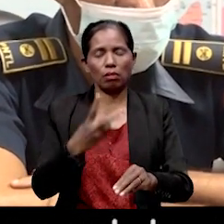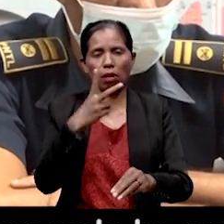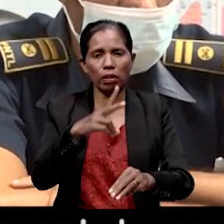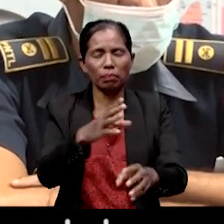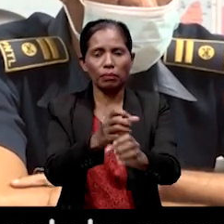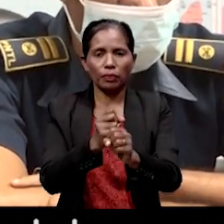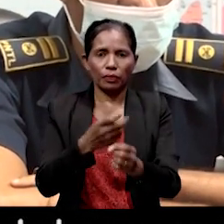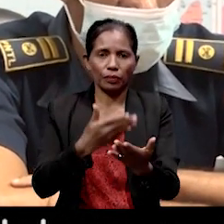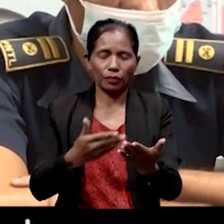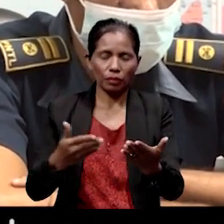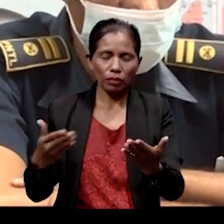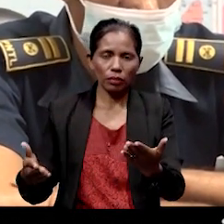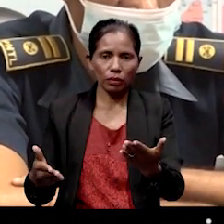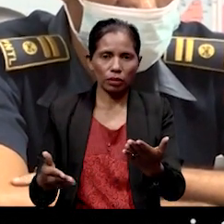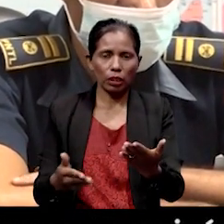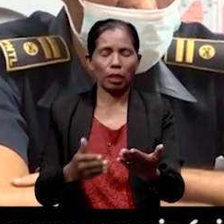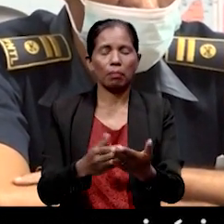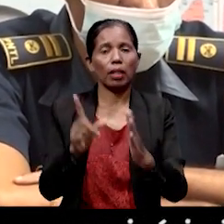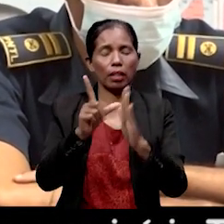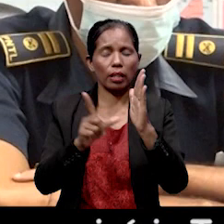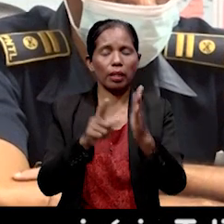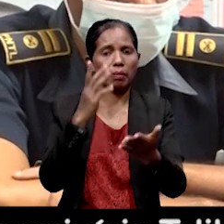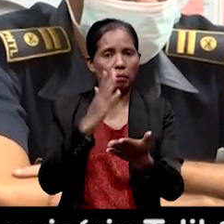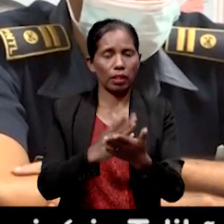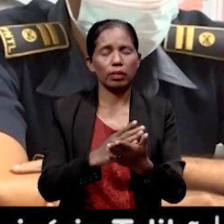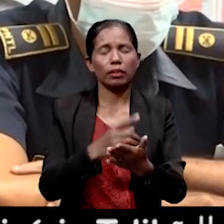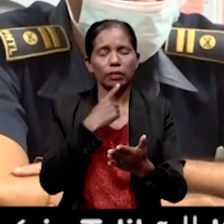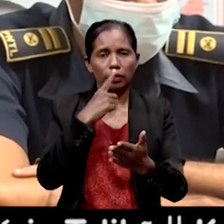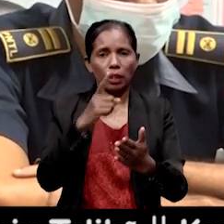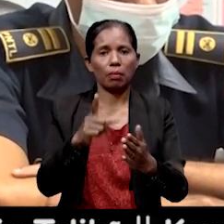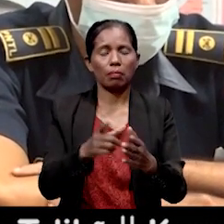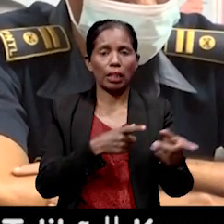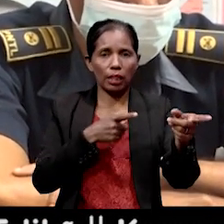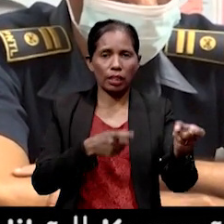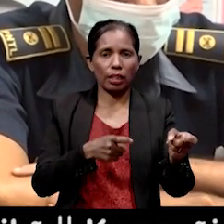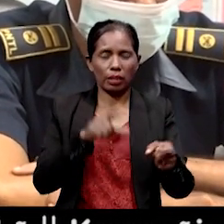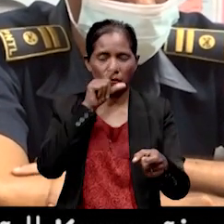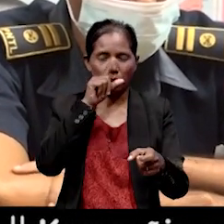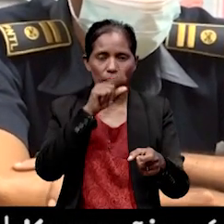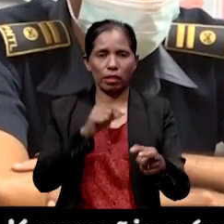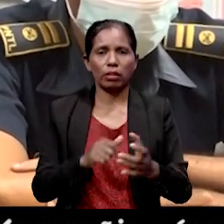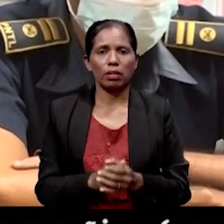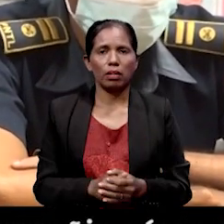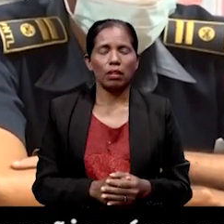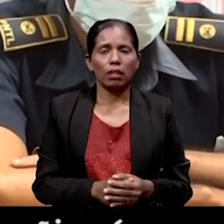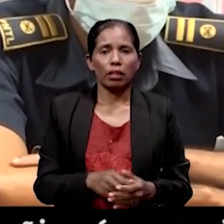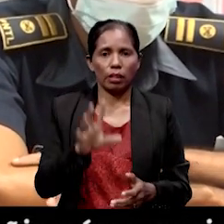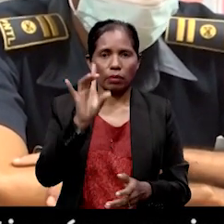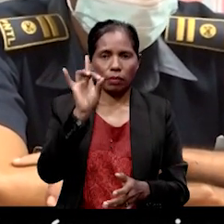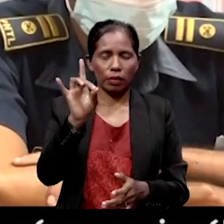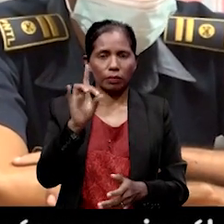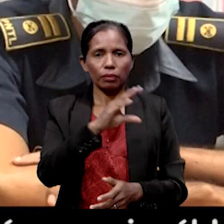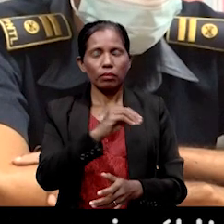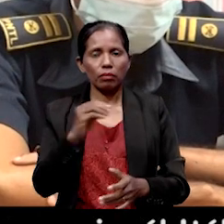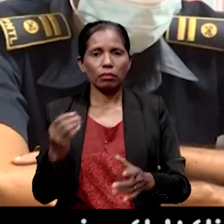contra bandu makna sana kilat anin modelo sar ta tiger lolo walo no foguetes